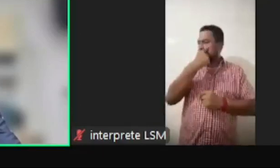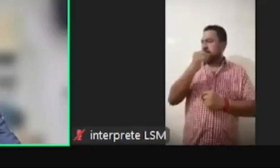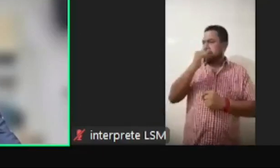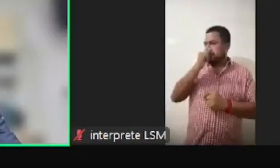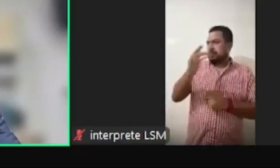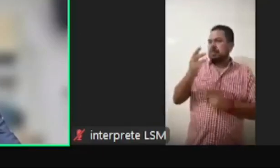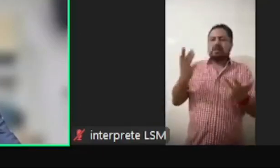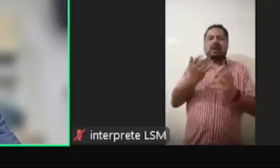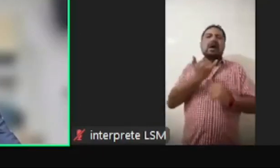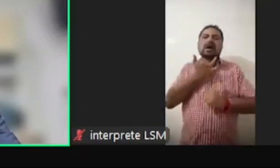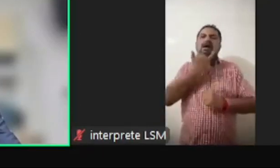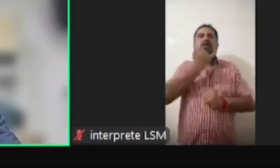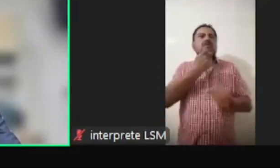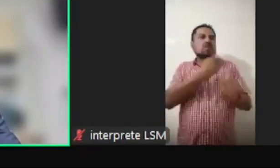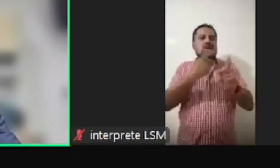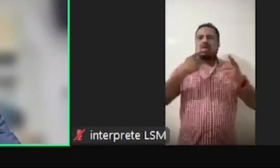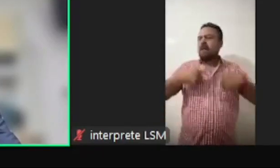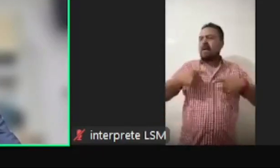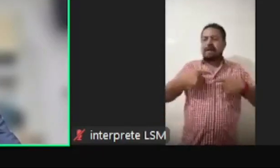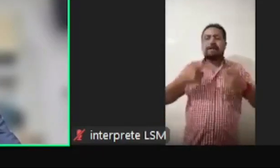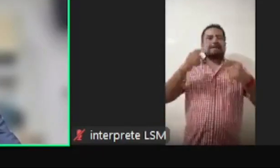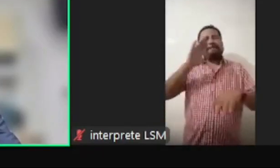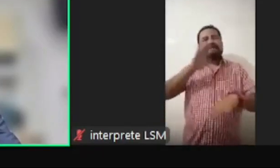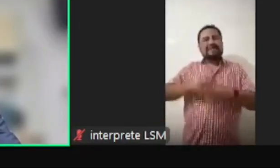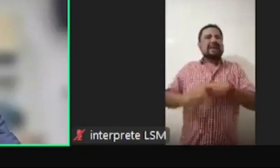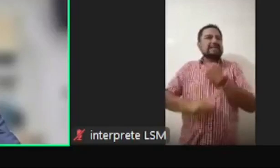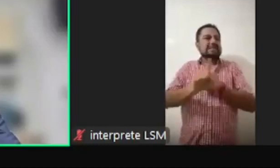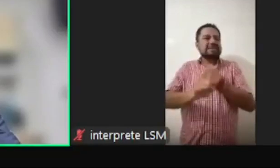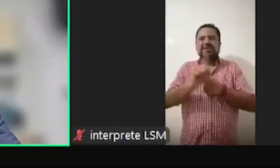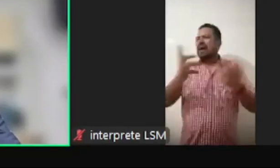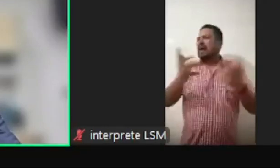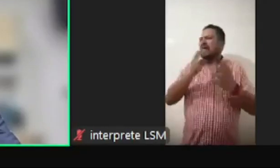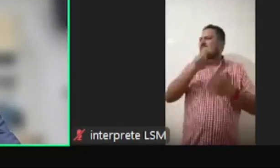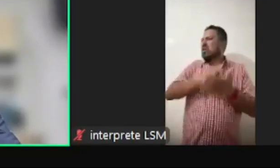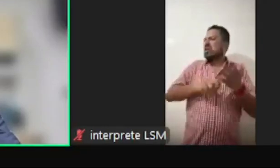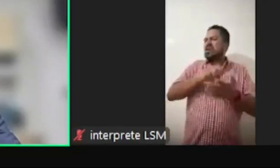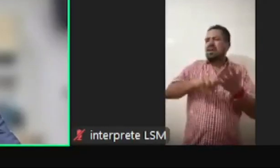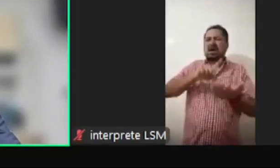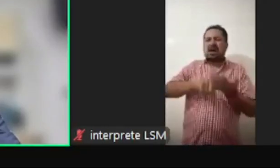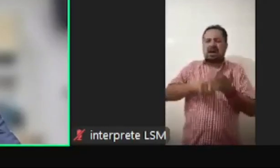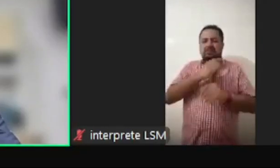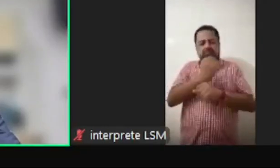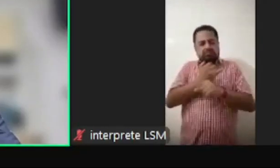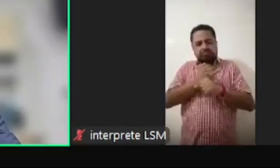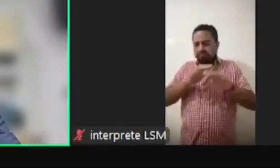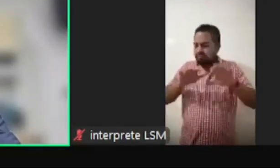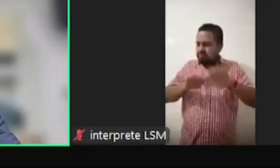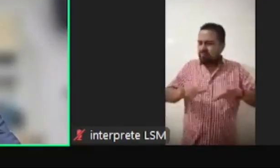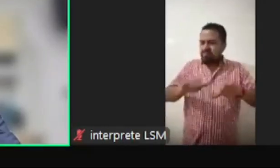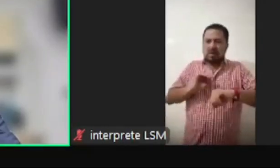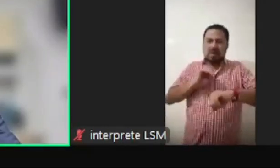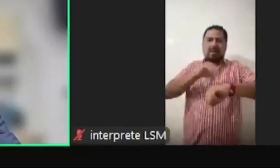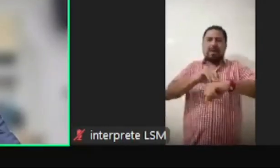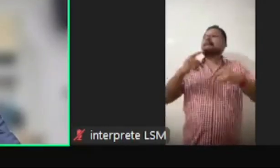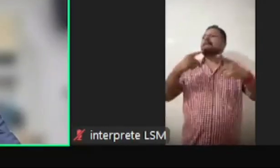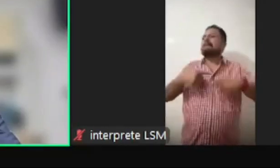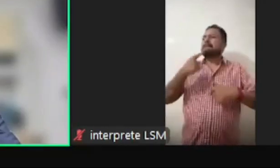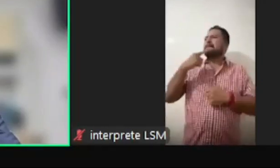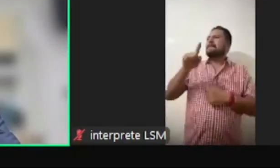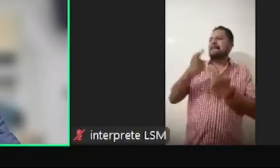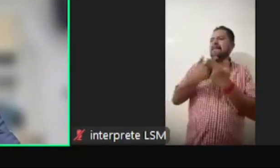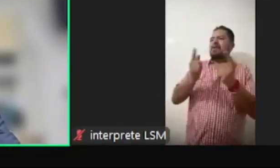hizo equivocadamente, lo que repercutió en que realizara incorrectamente su cómputo del plazo para la interposición de la